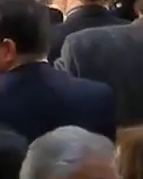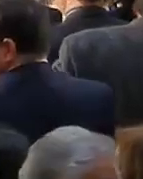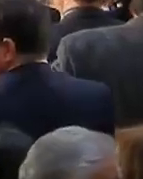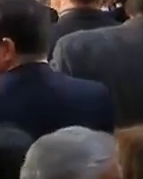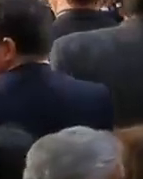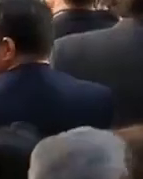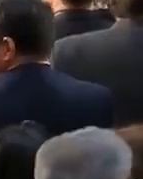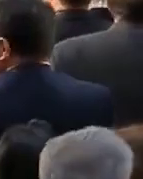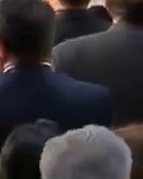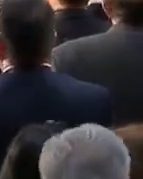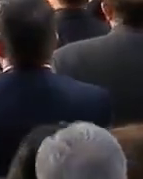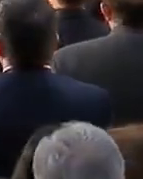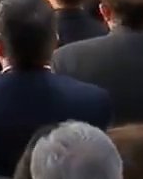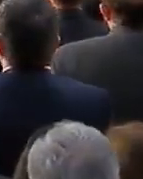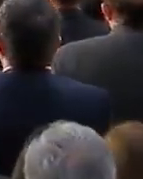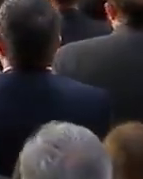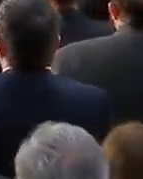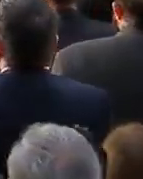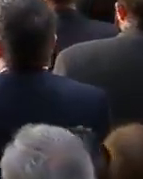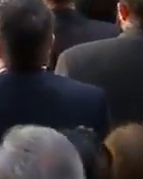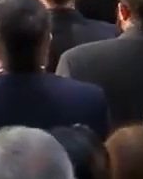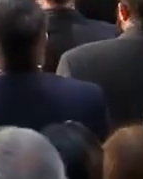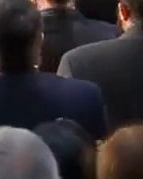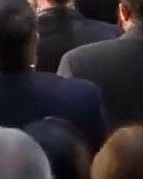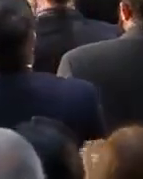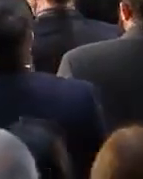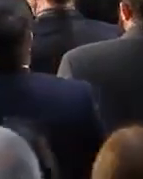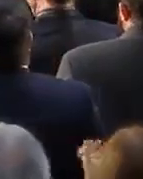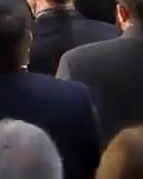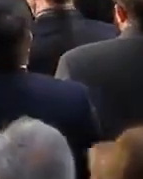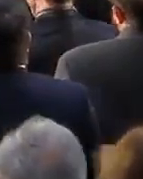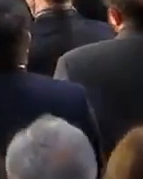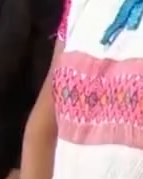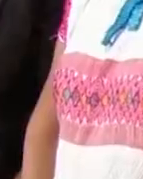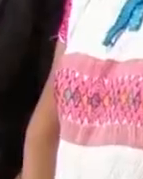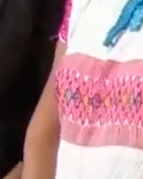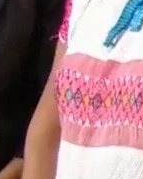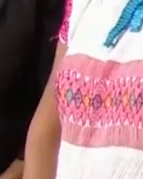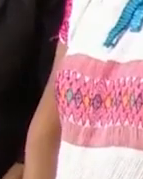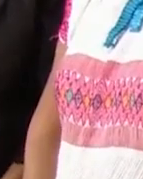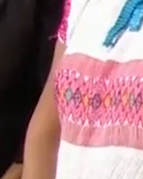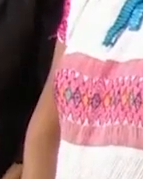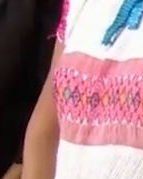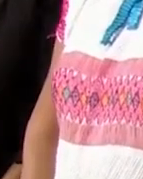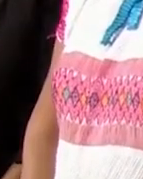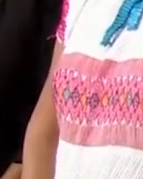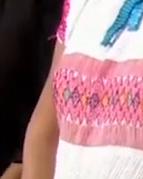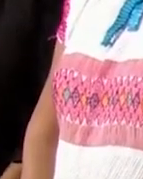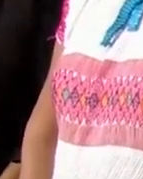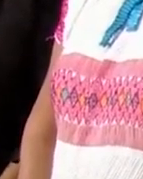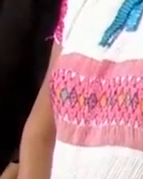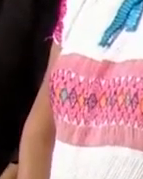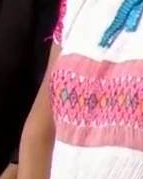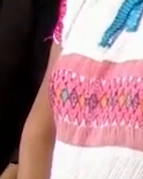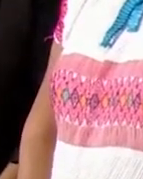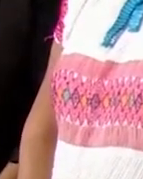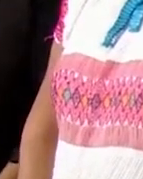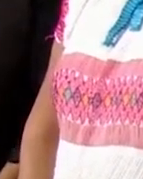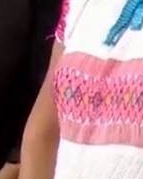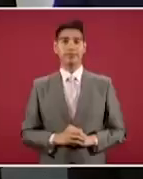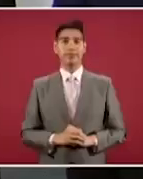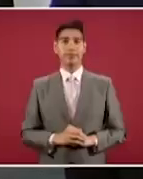al encabezar la ceremonia de entrega de los premios de artes ciencia y cultura el presidente de méxico andrés manuel lópez obrador